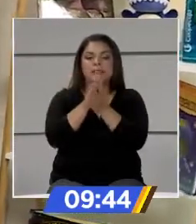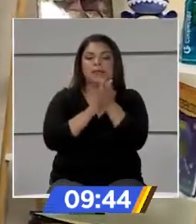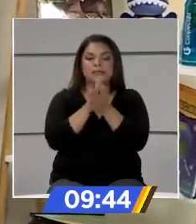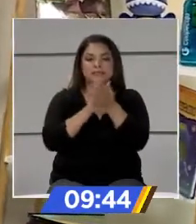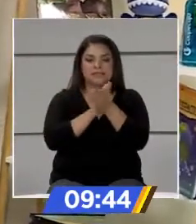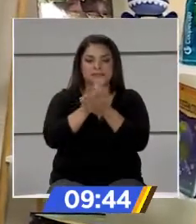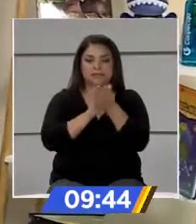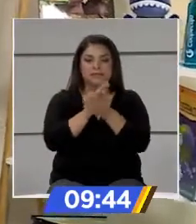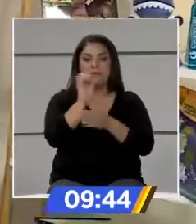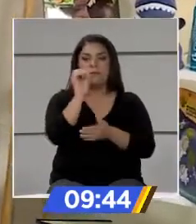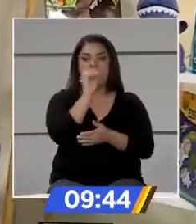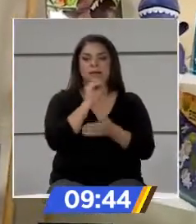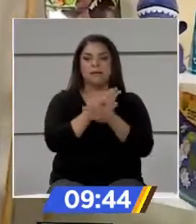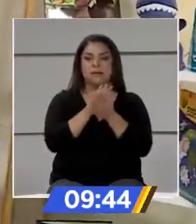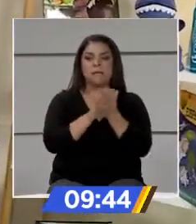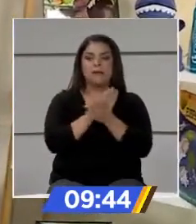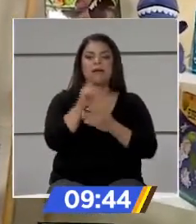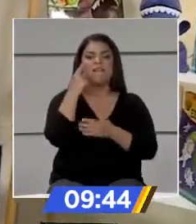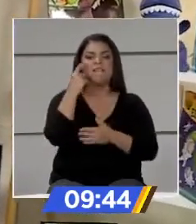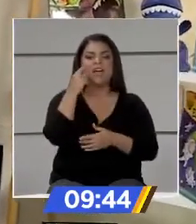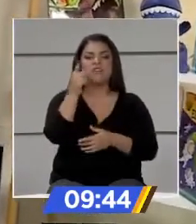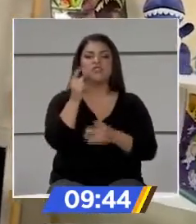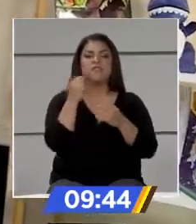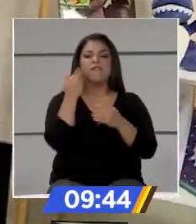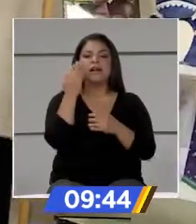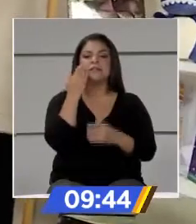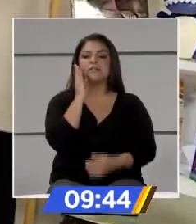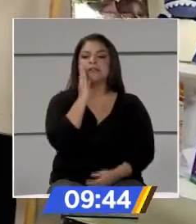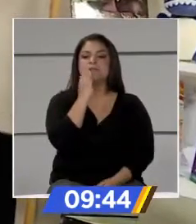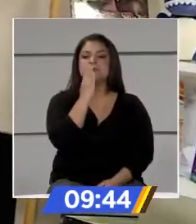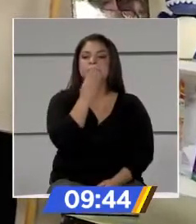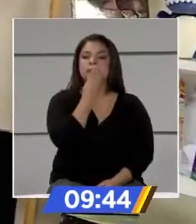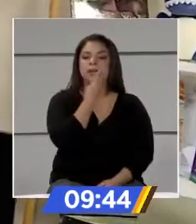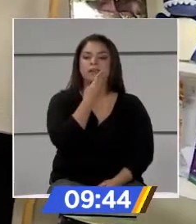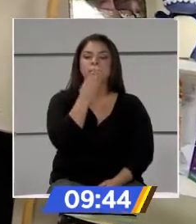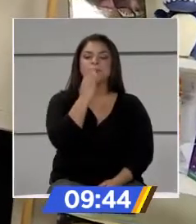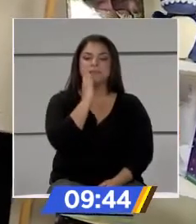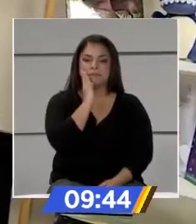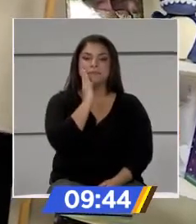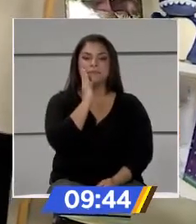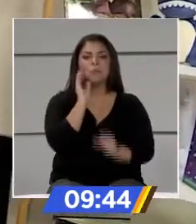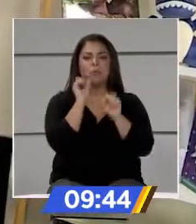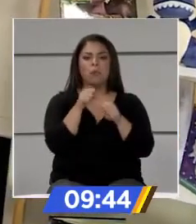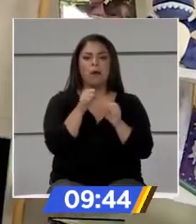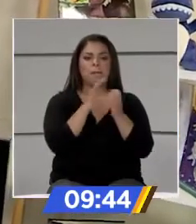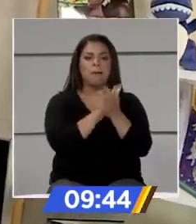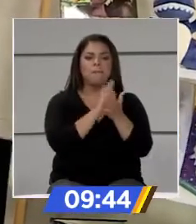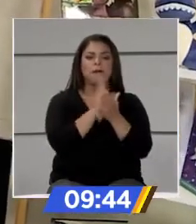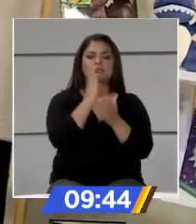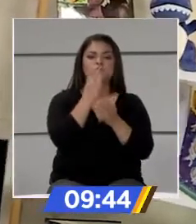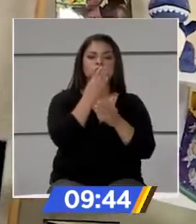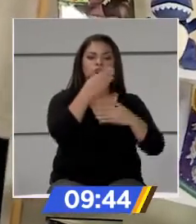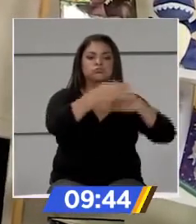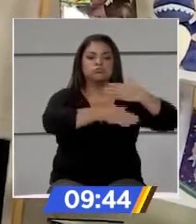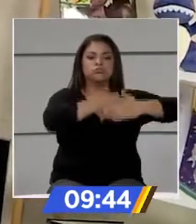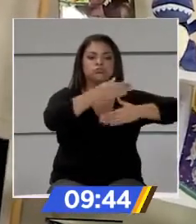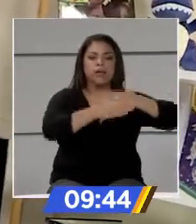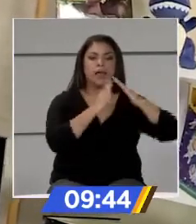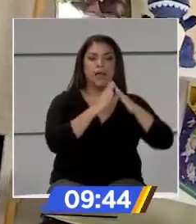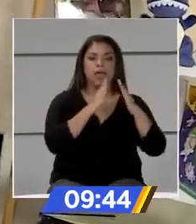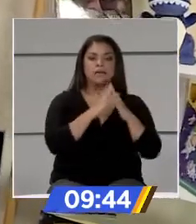papel. Sí, esto es de servilleta, chiquillos, vean. La voy a desenredar para que ustedes vean. De las servilletitas o papel toalla que hay en la casa,